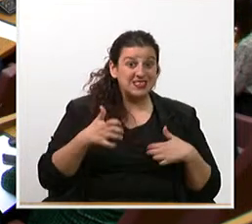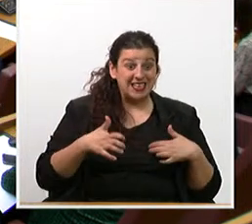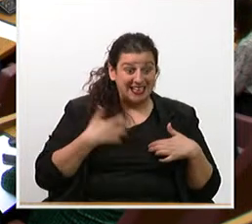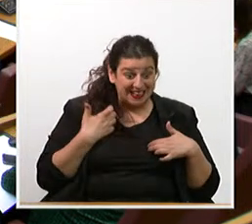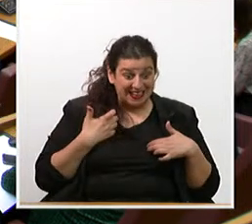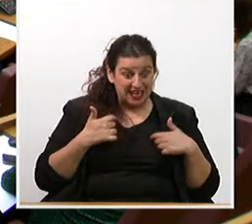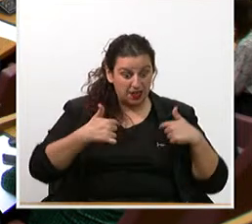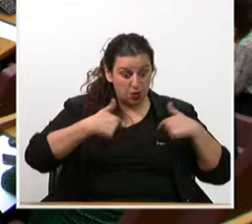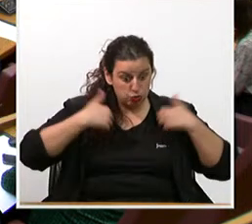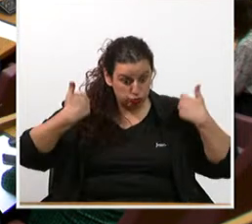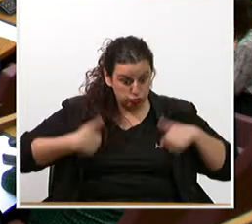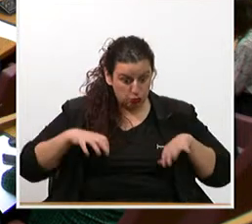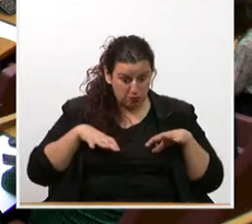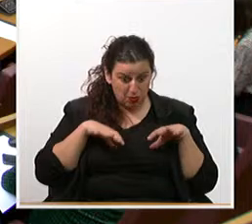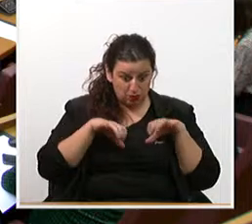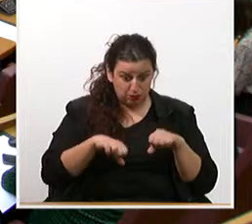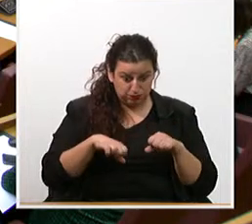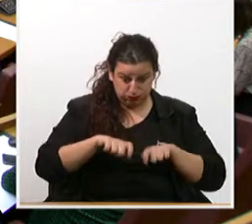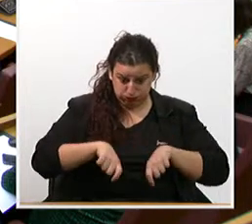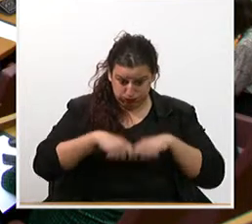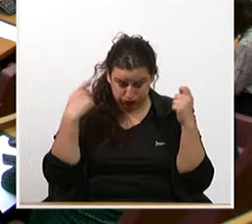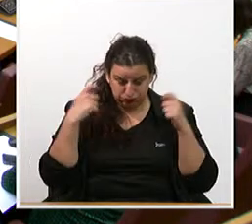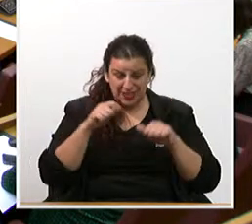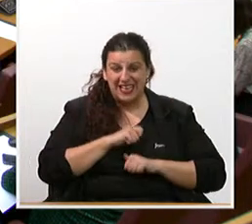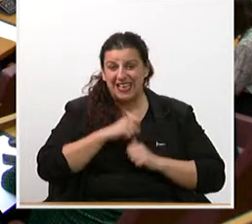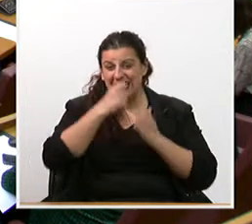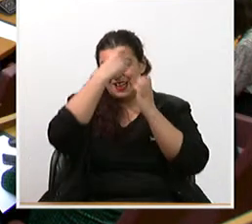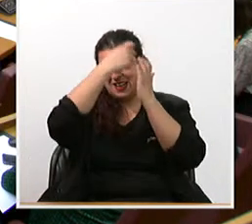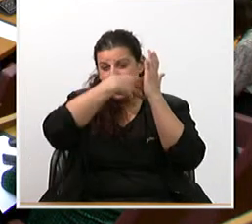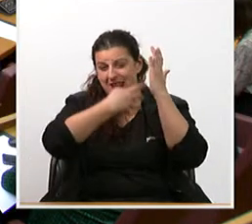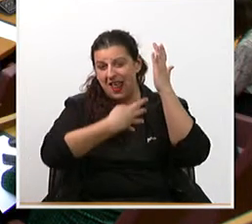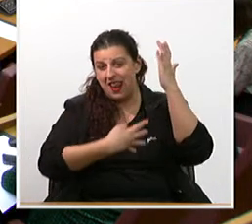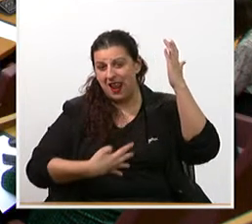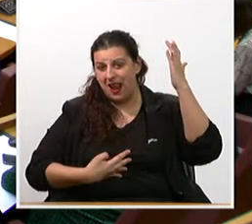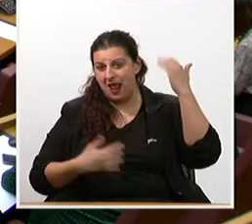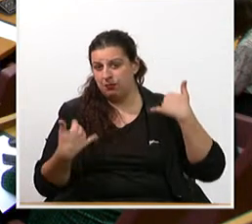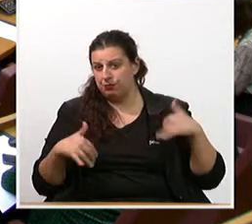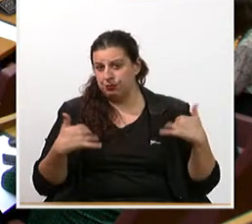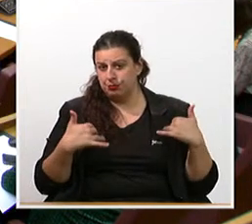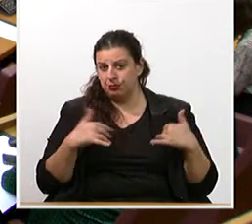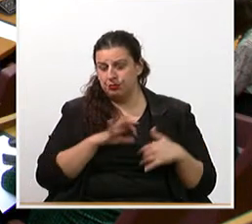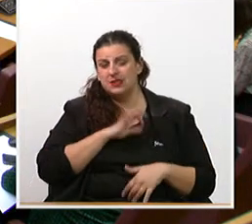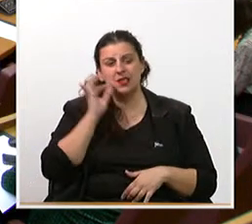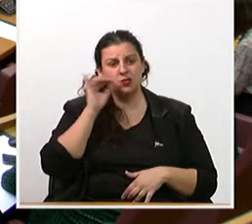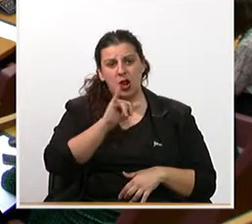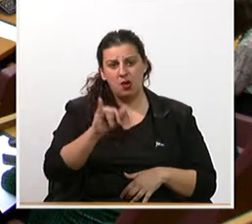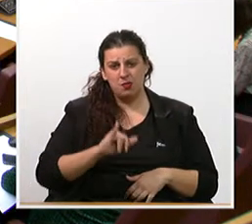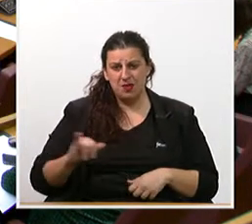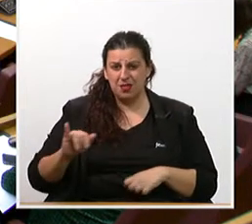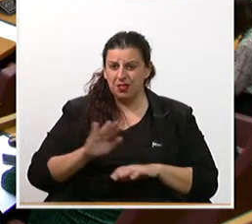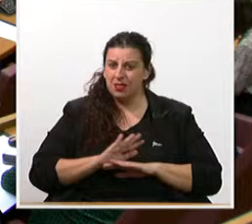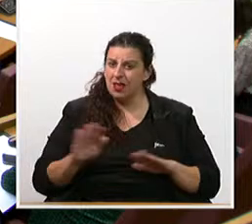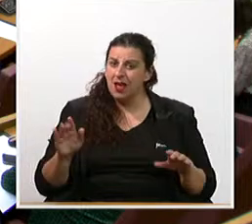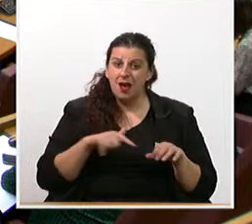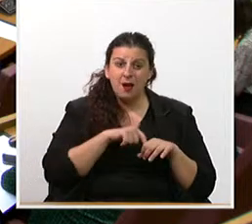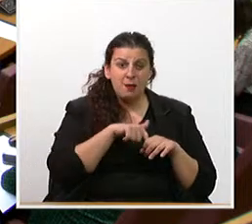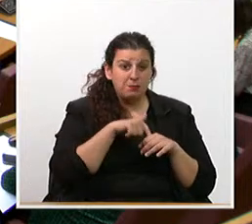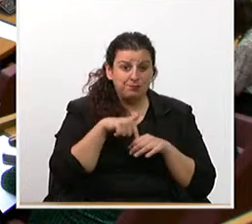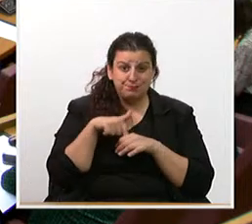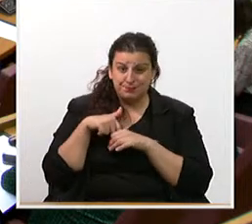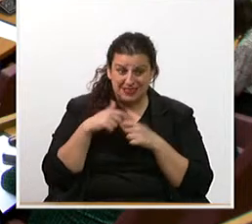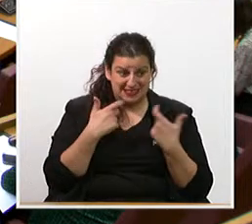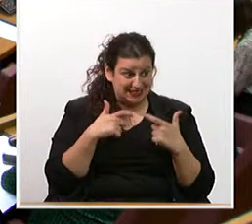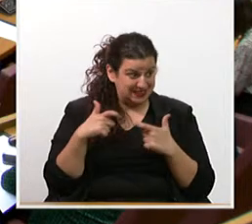encontrado al llegar unas listas de espera interminables señora Gómez una falta de plazas en todos los